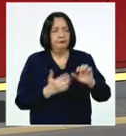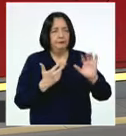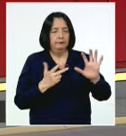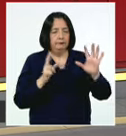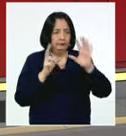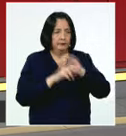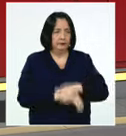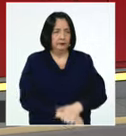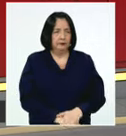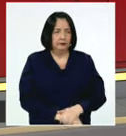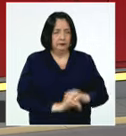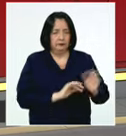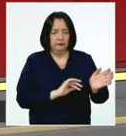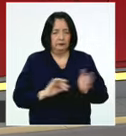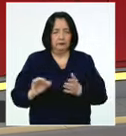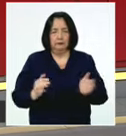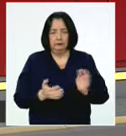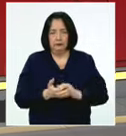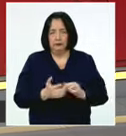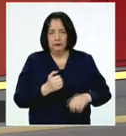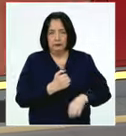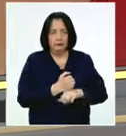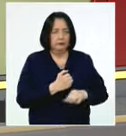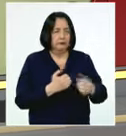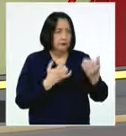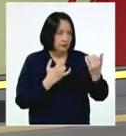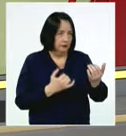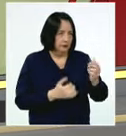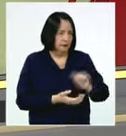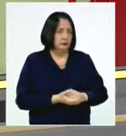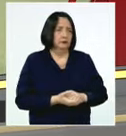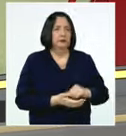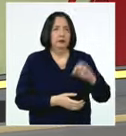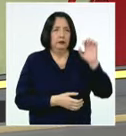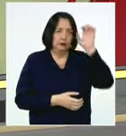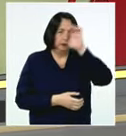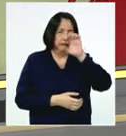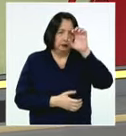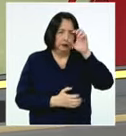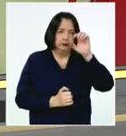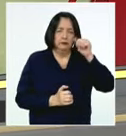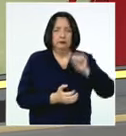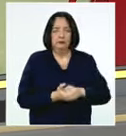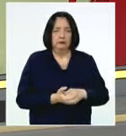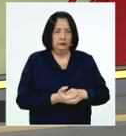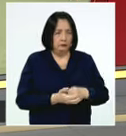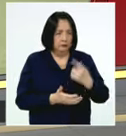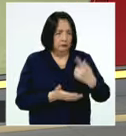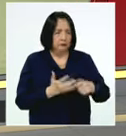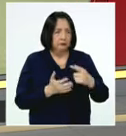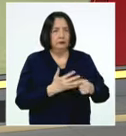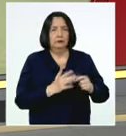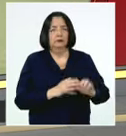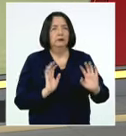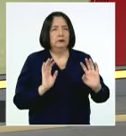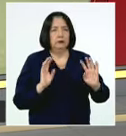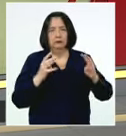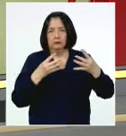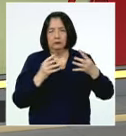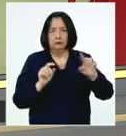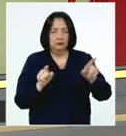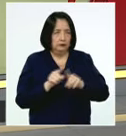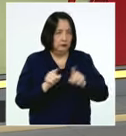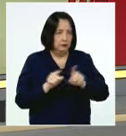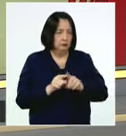8 de la noche. Tenemos más fútbol porque se nos viene la Eurocopa, la etapa de cuartos de final también,